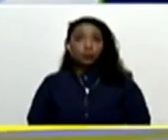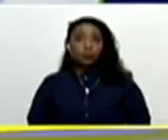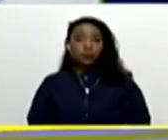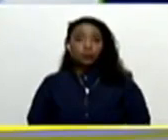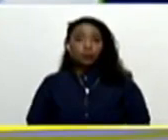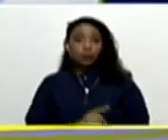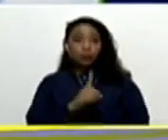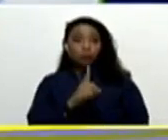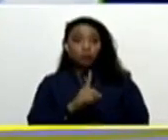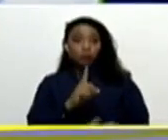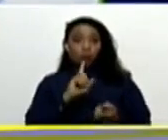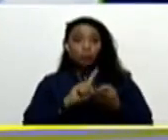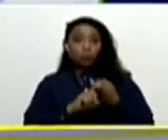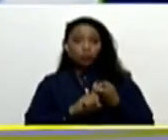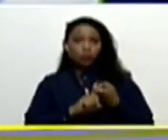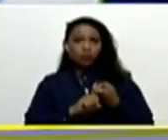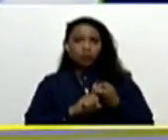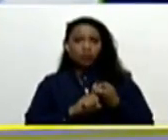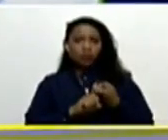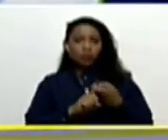y Sandino abrazados.